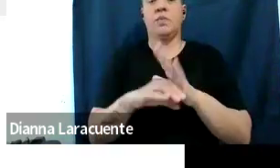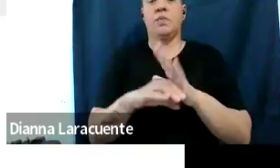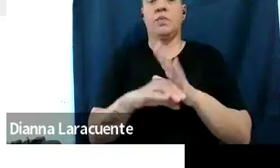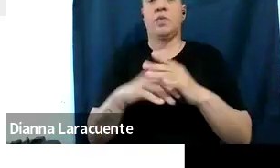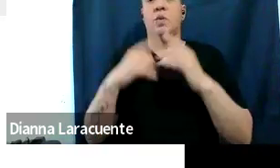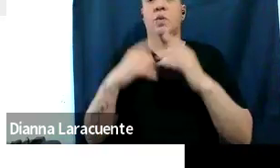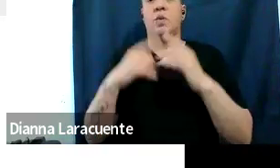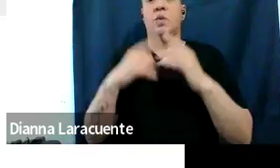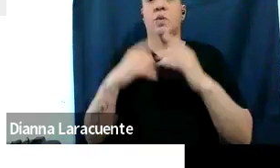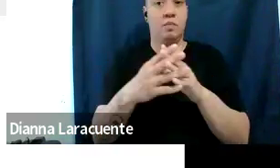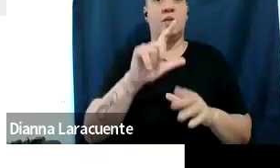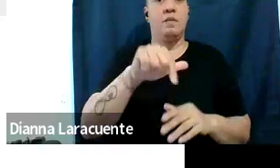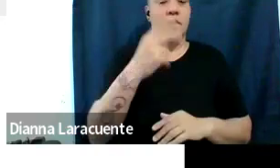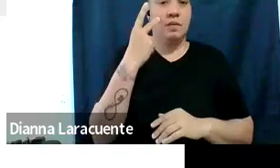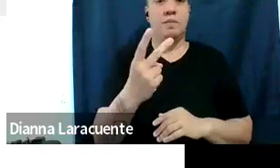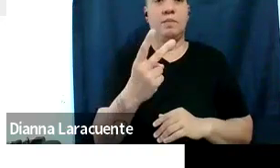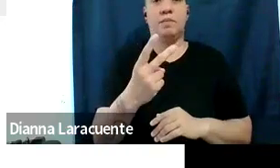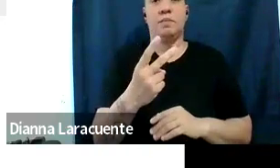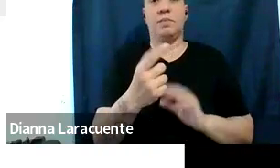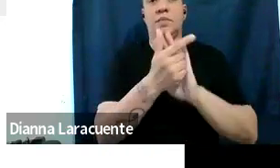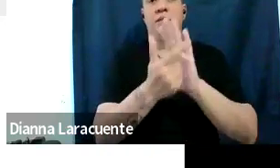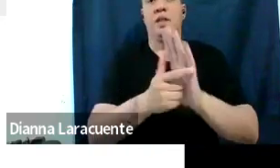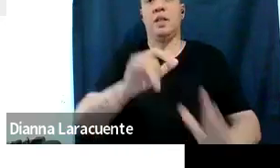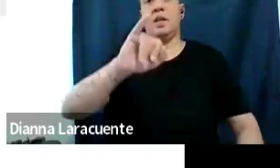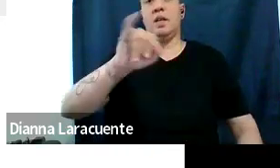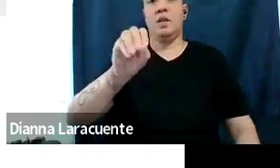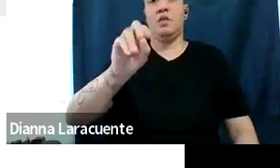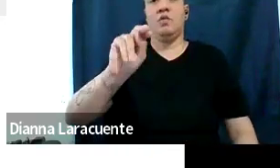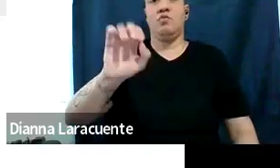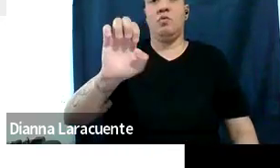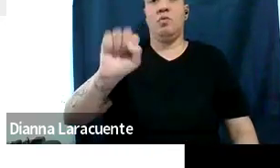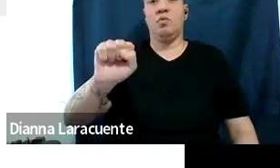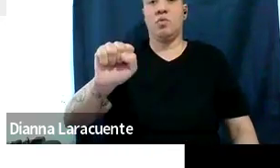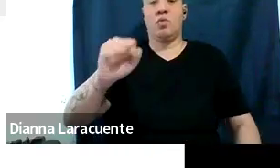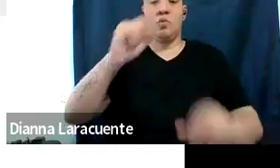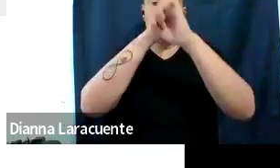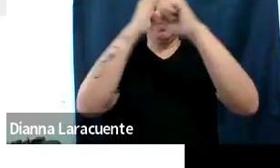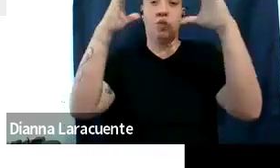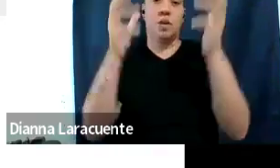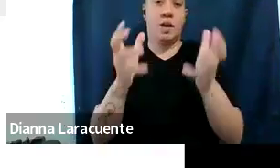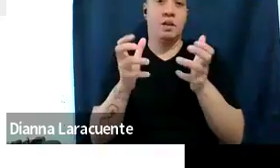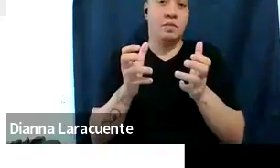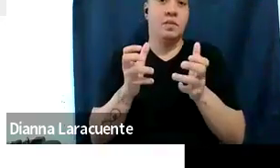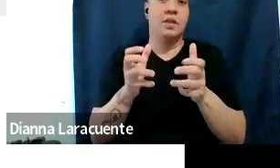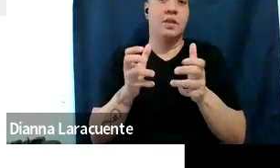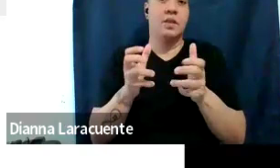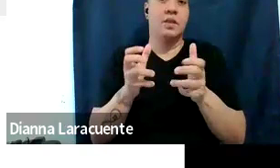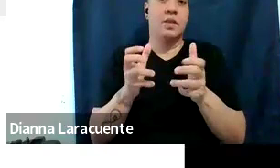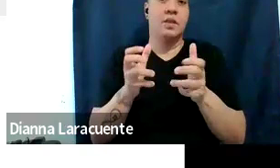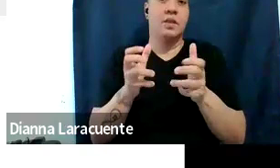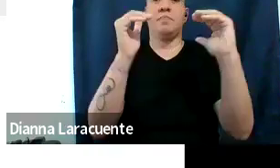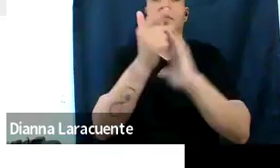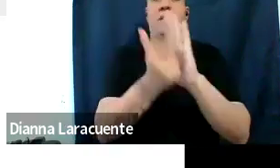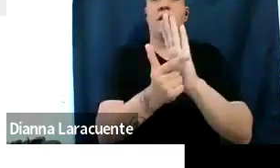más adelante, la ley Jones, que aunque no era el sueño deseado, era muy superior a la